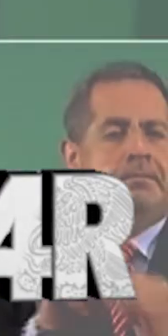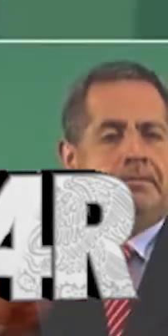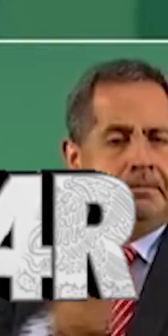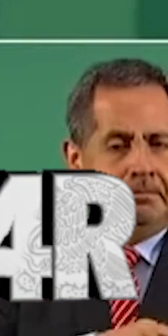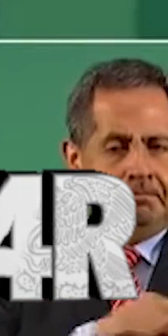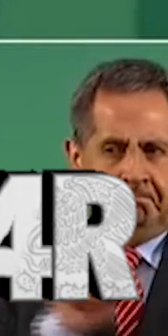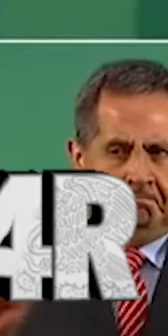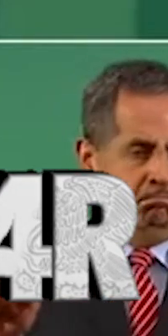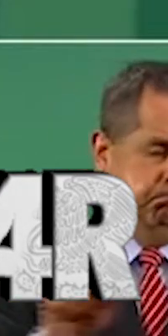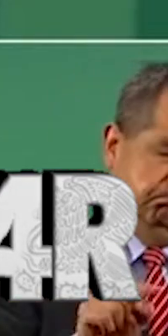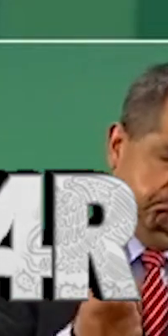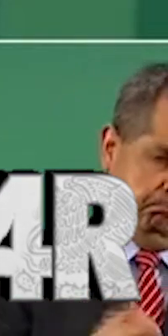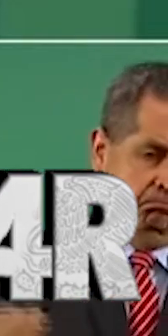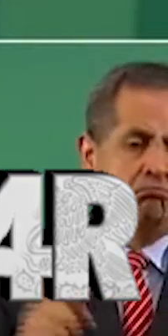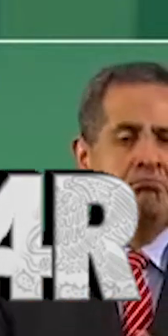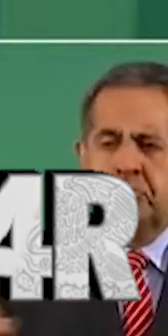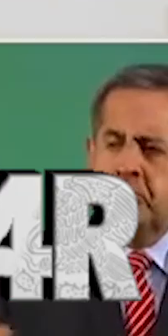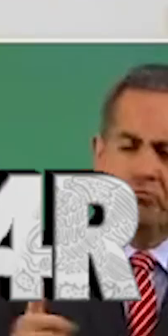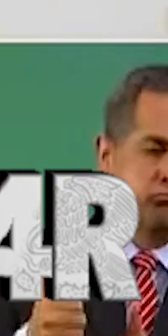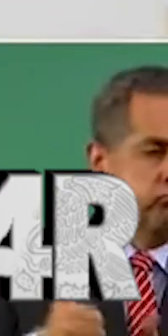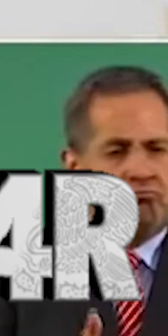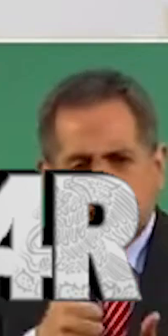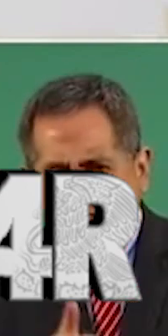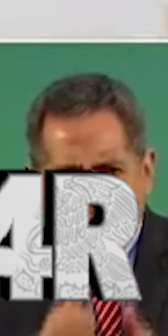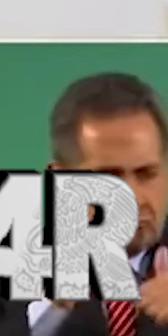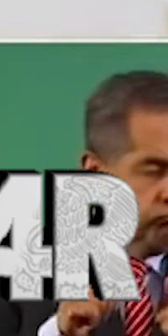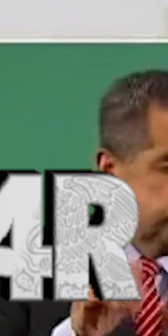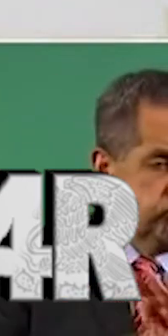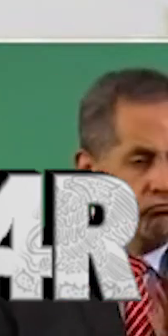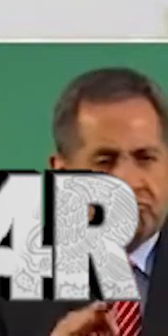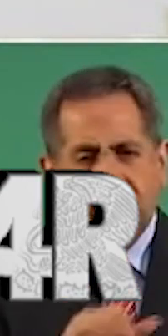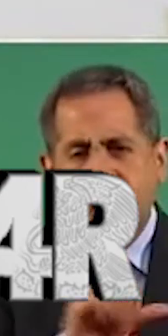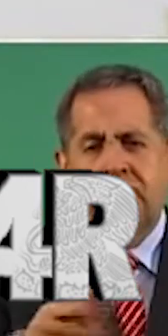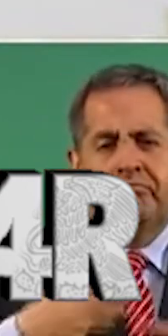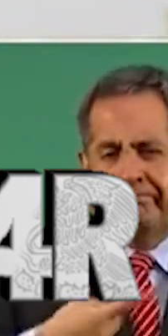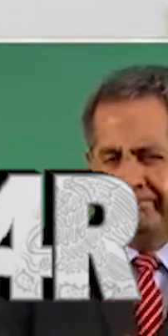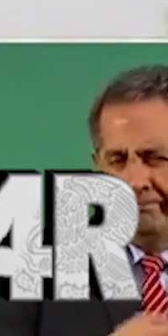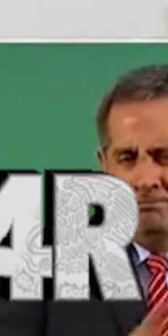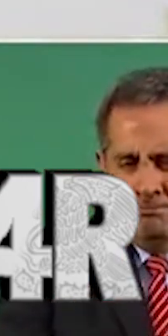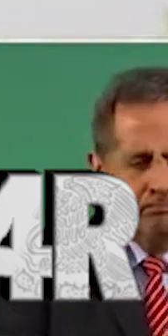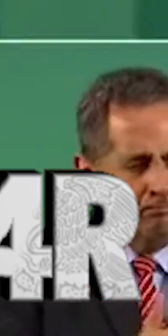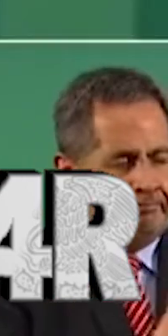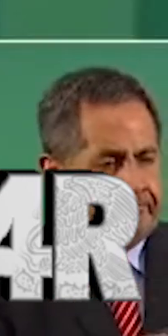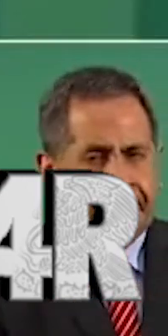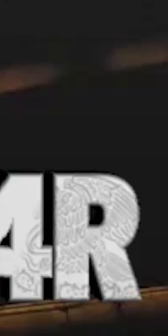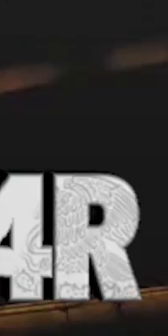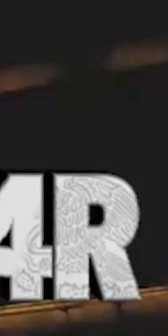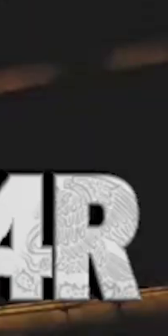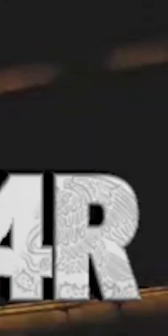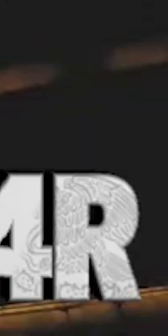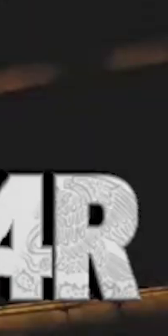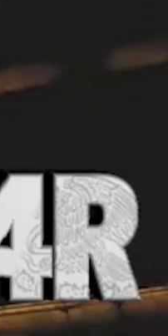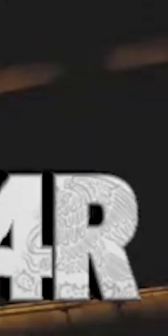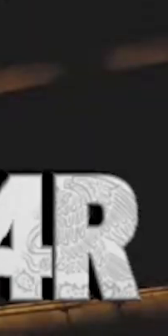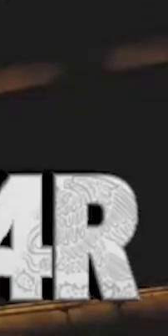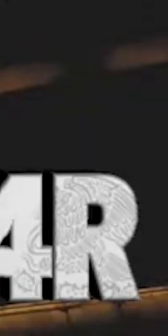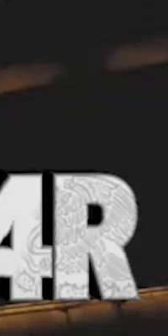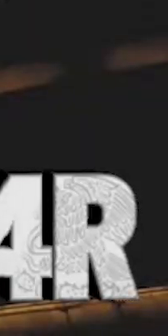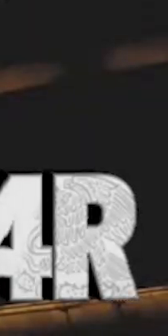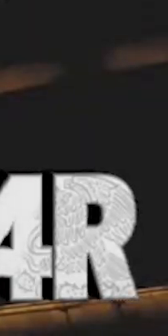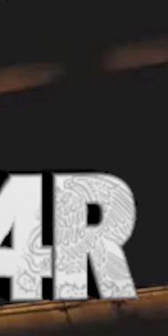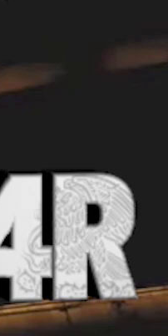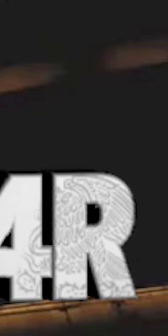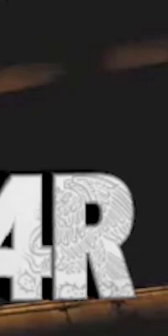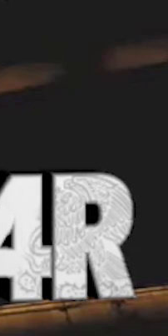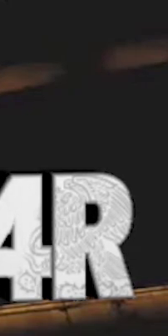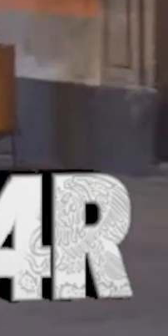El presidente Andrés Manuel recibió antibióticos y desinflamatorios especiales nunca antes probados con ninguna